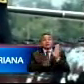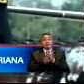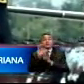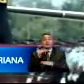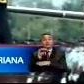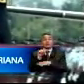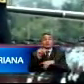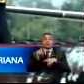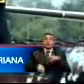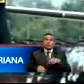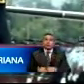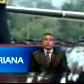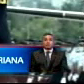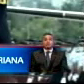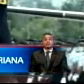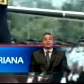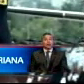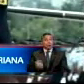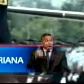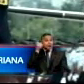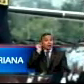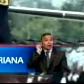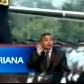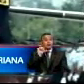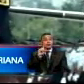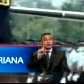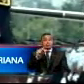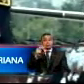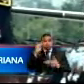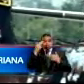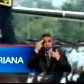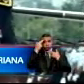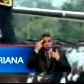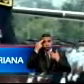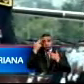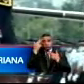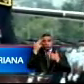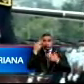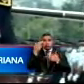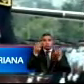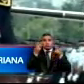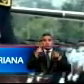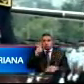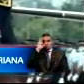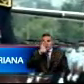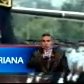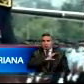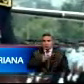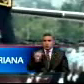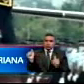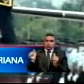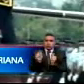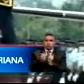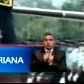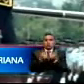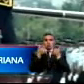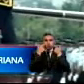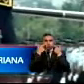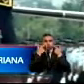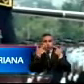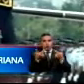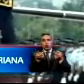nacional. Ayer, las Fuerzas Armadas y la policía